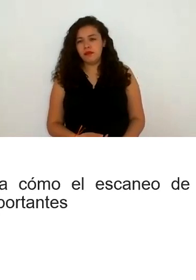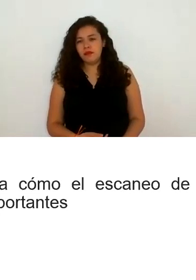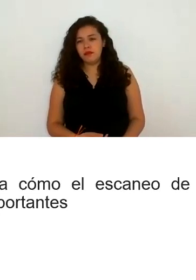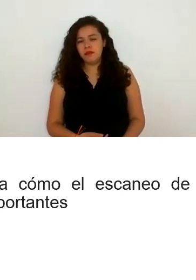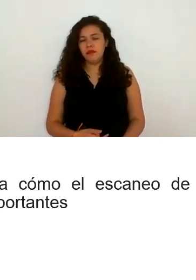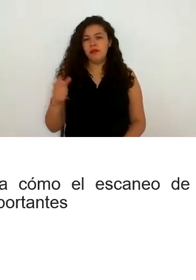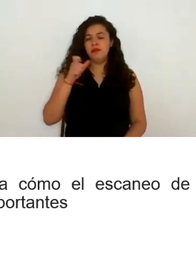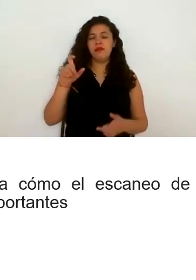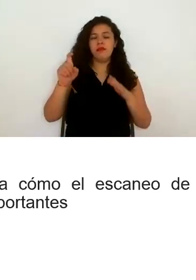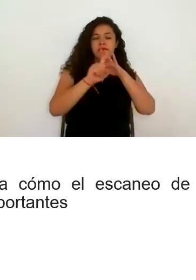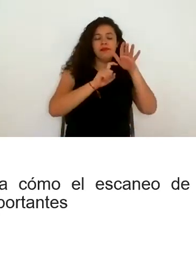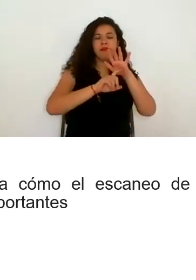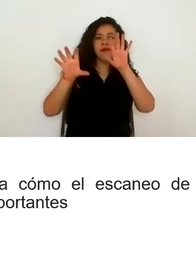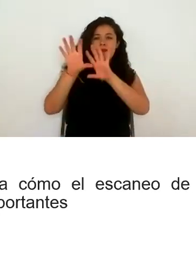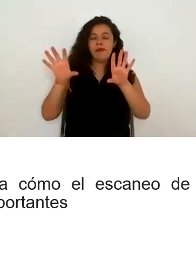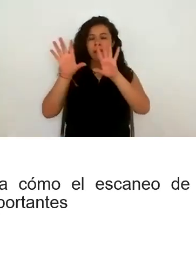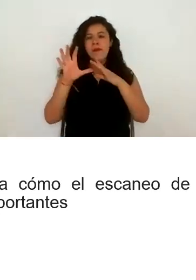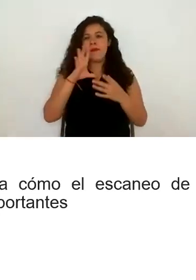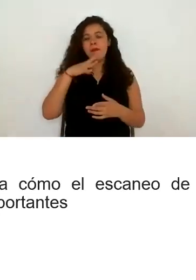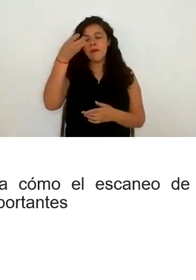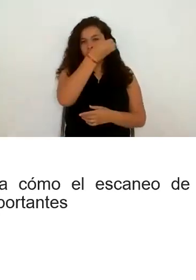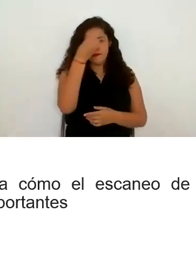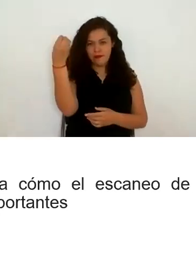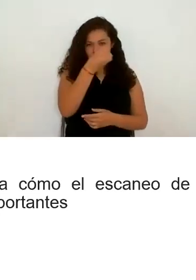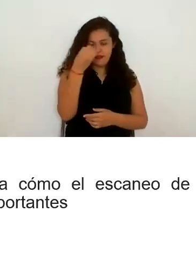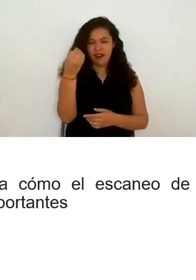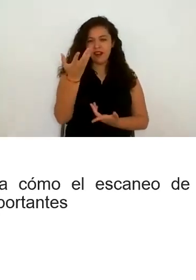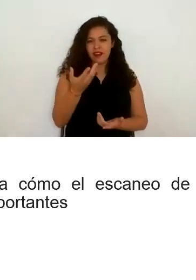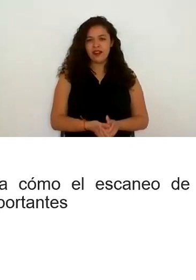digitalización, se mantenga un orden, una clasificación.